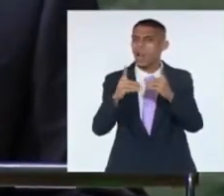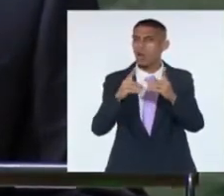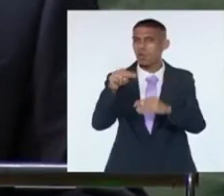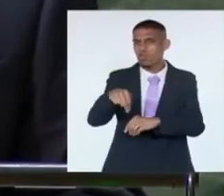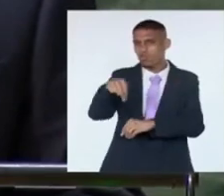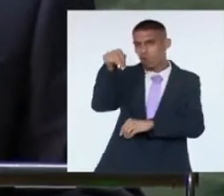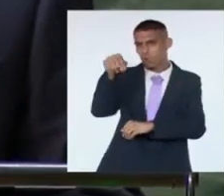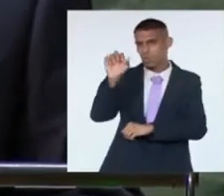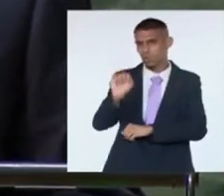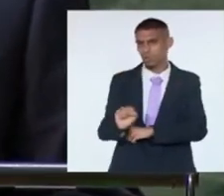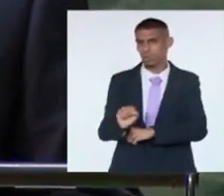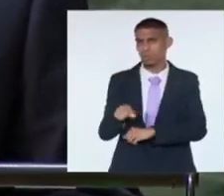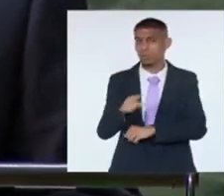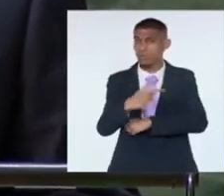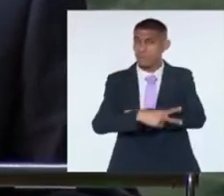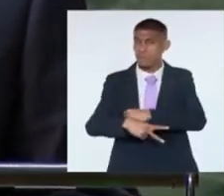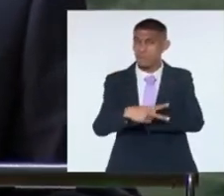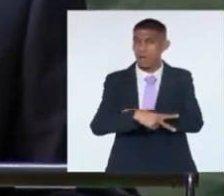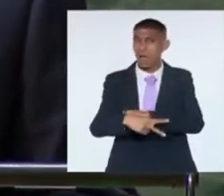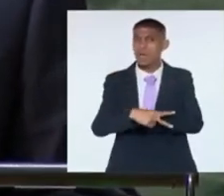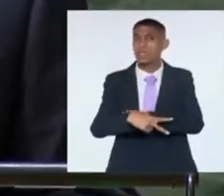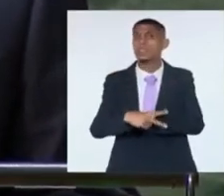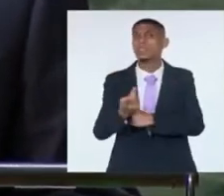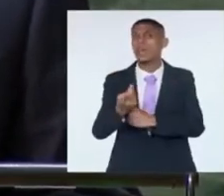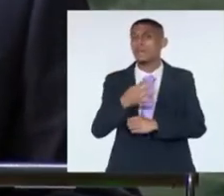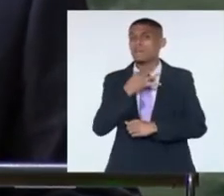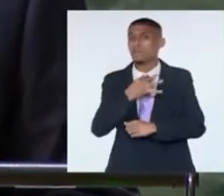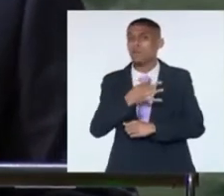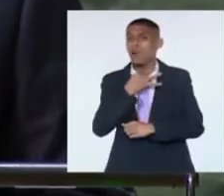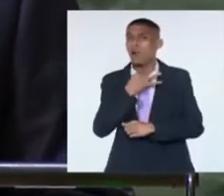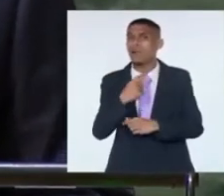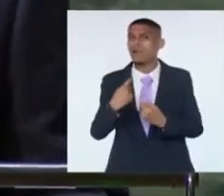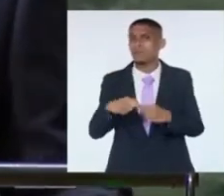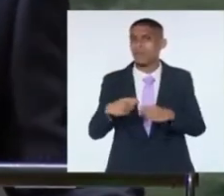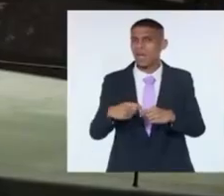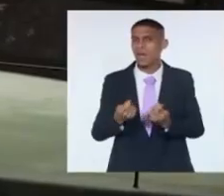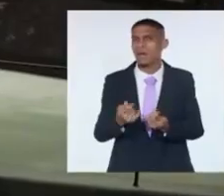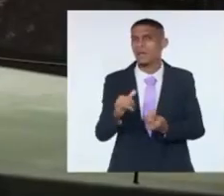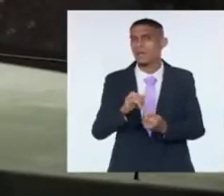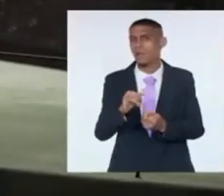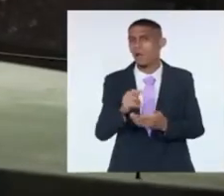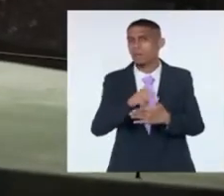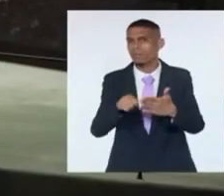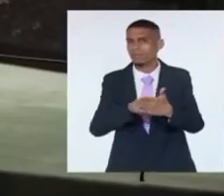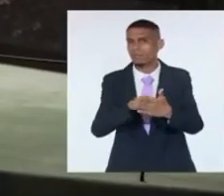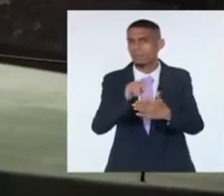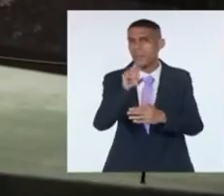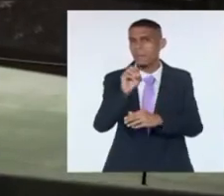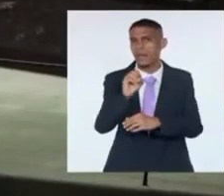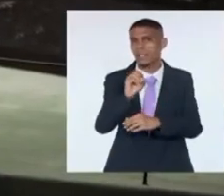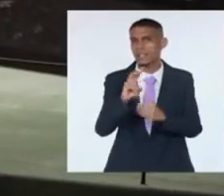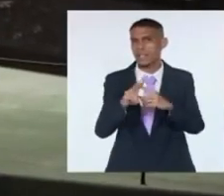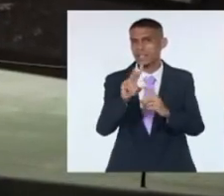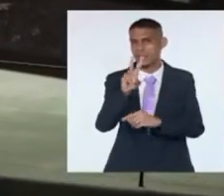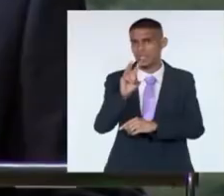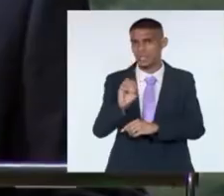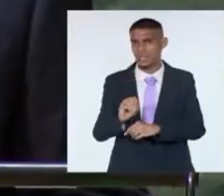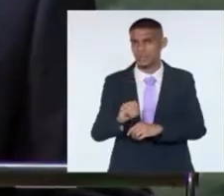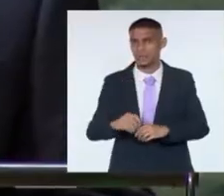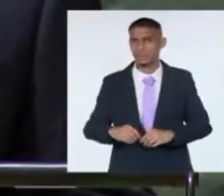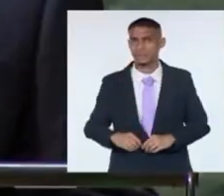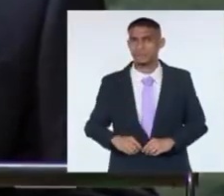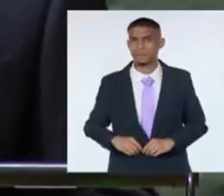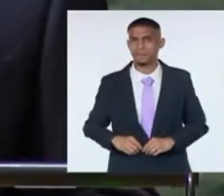en vías de desarrollo dijo no bastan para implementar la agenda 2030 ni cumplir con los objetivos de desarrollo sostenible